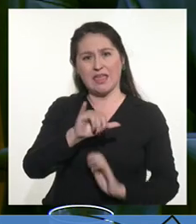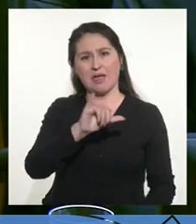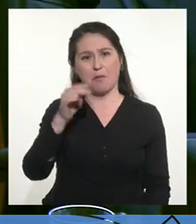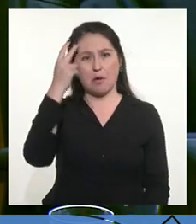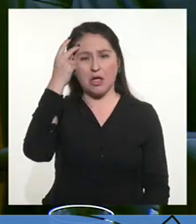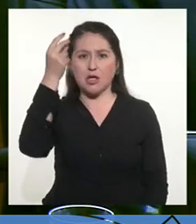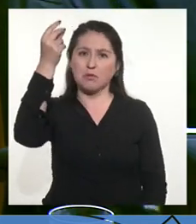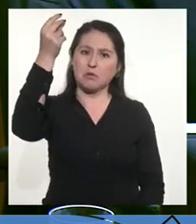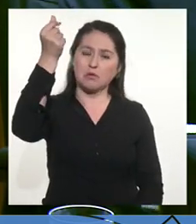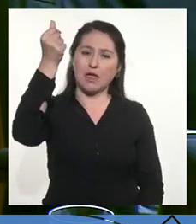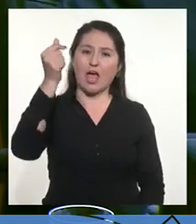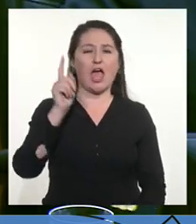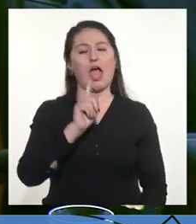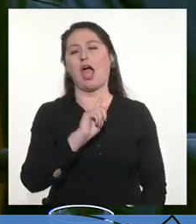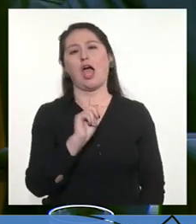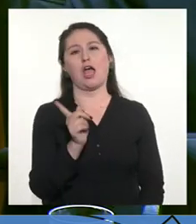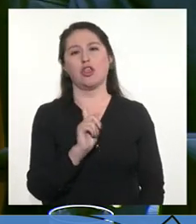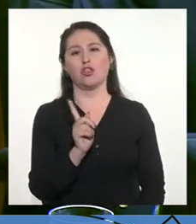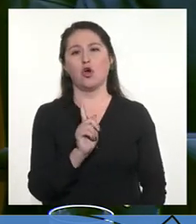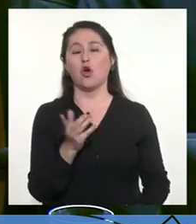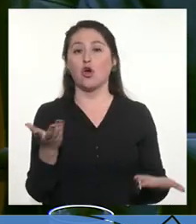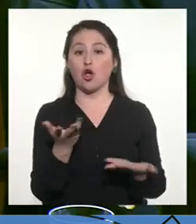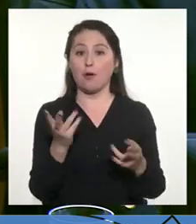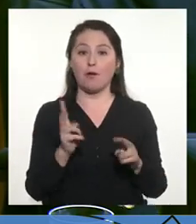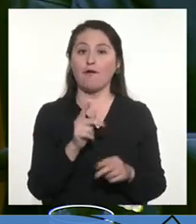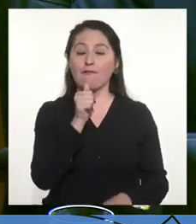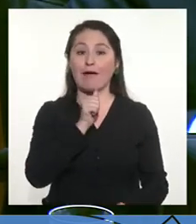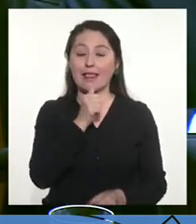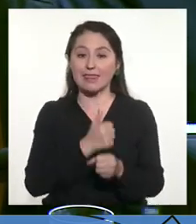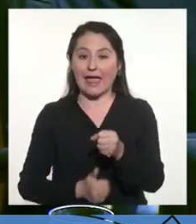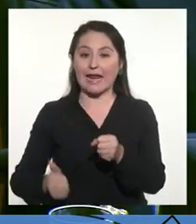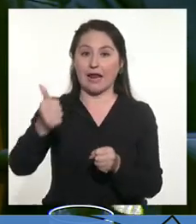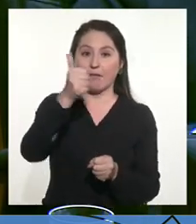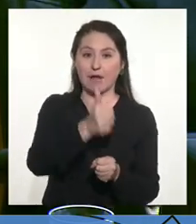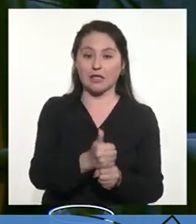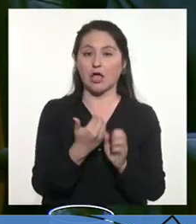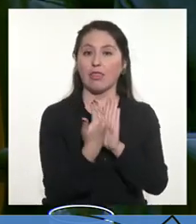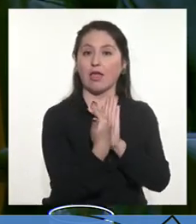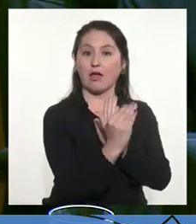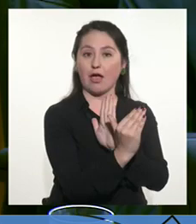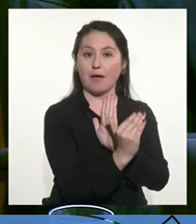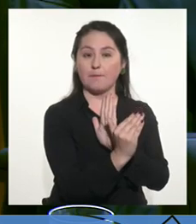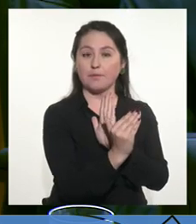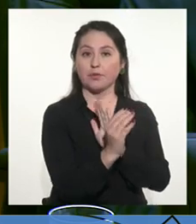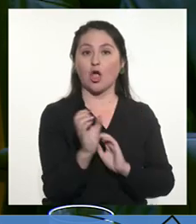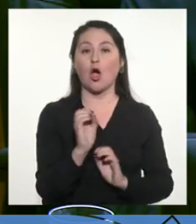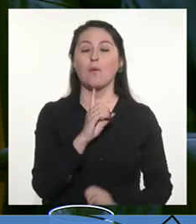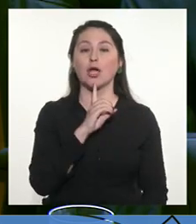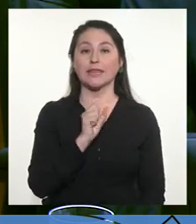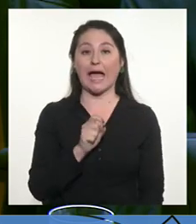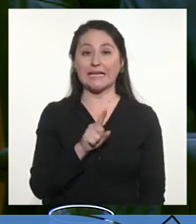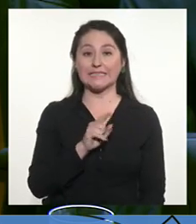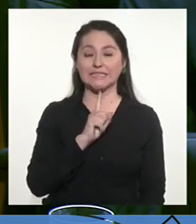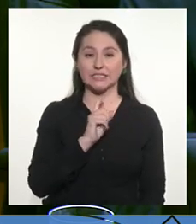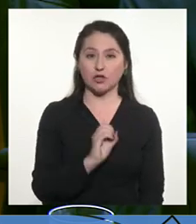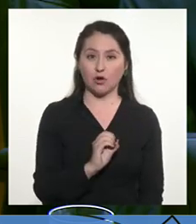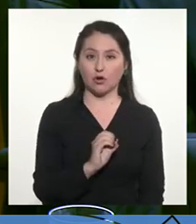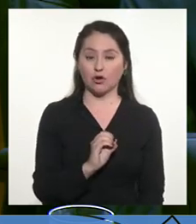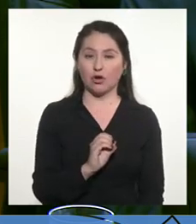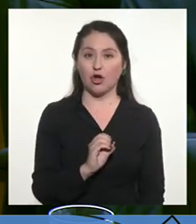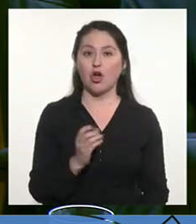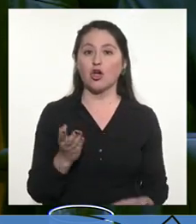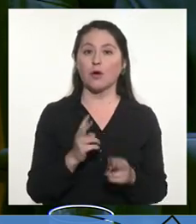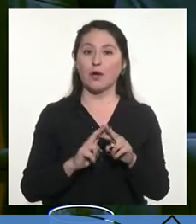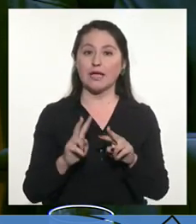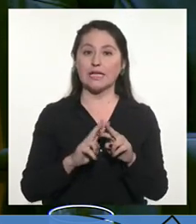algunos que decían no a ver que también como no ha sido derogado expresamente y como lo está citó lo definía bien el senador galilea